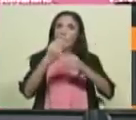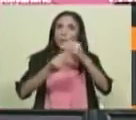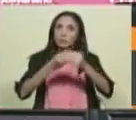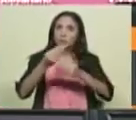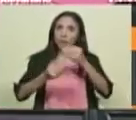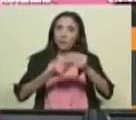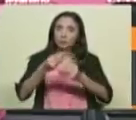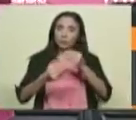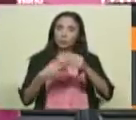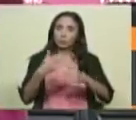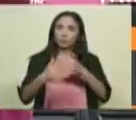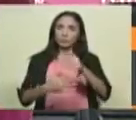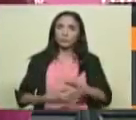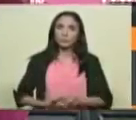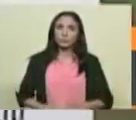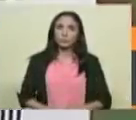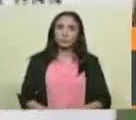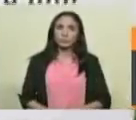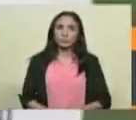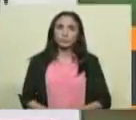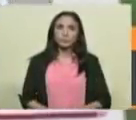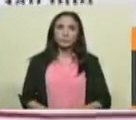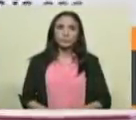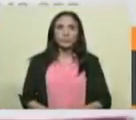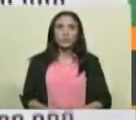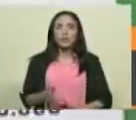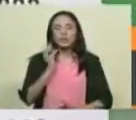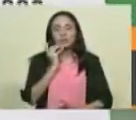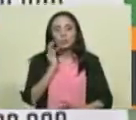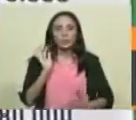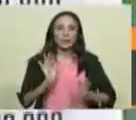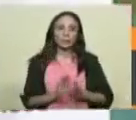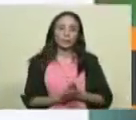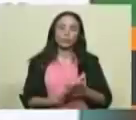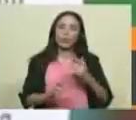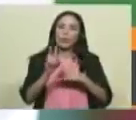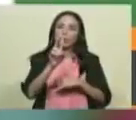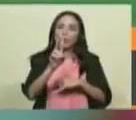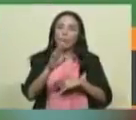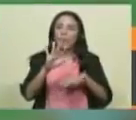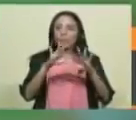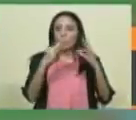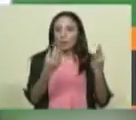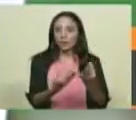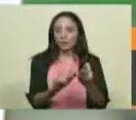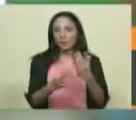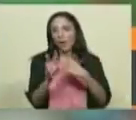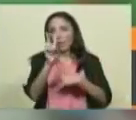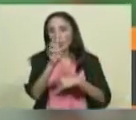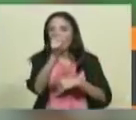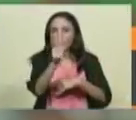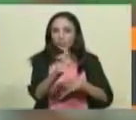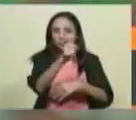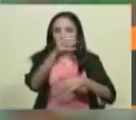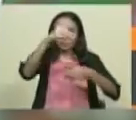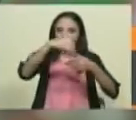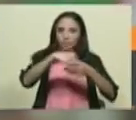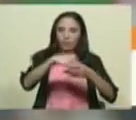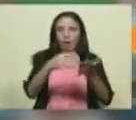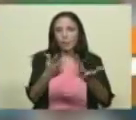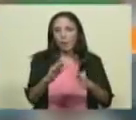aplicando. Si tu hogar, Marvin, fuera de 2 miembros... a partir de hoy